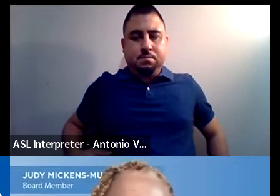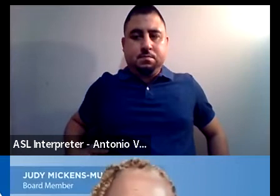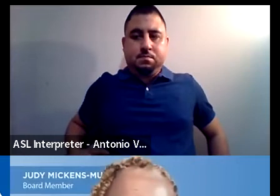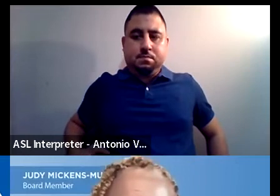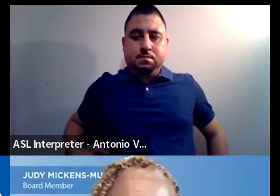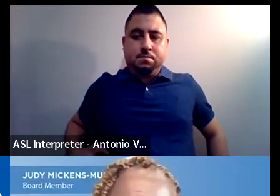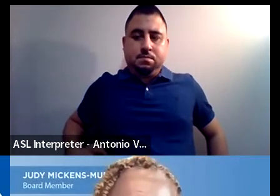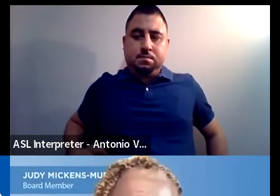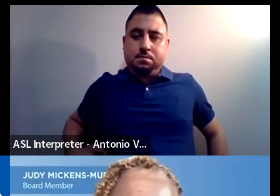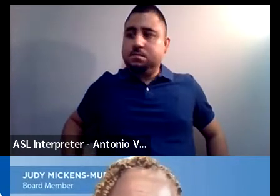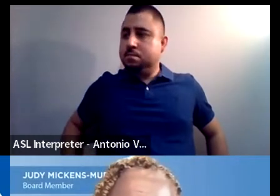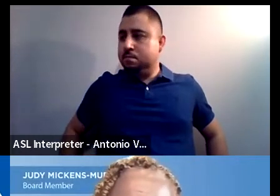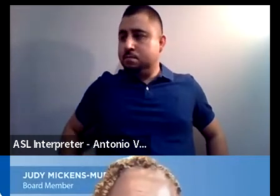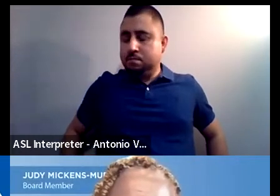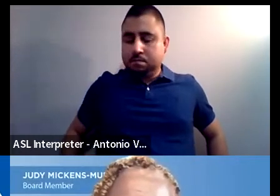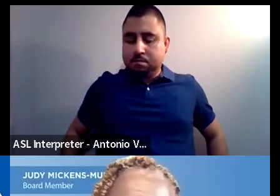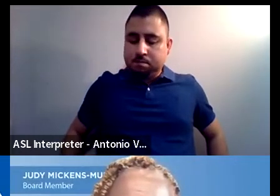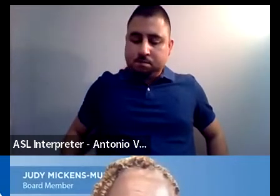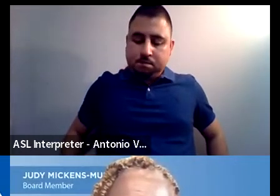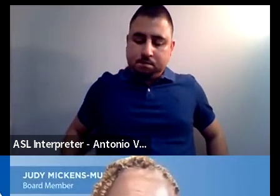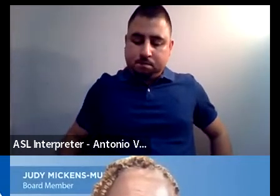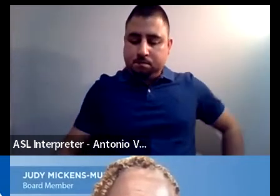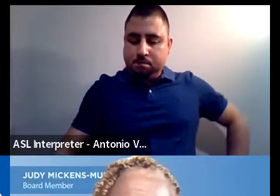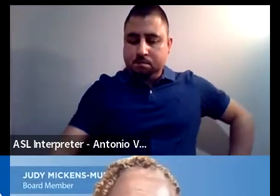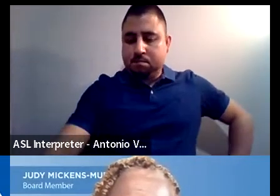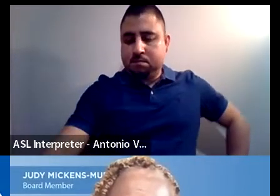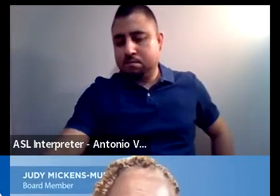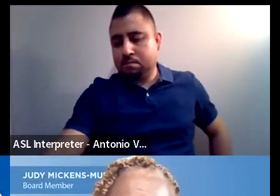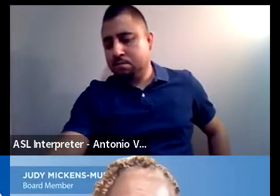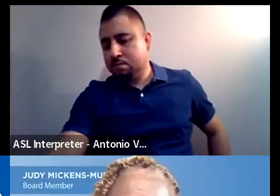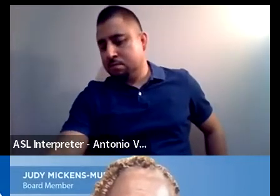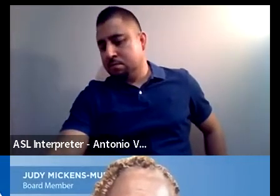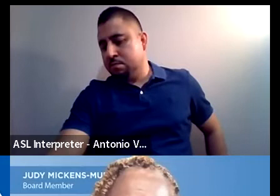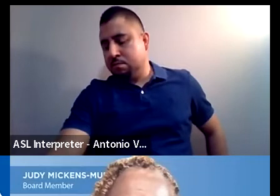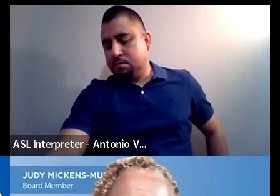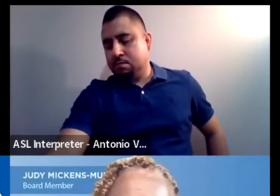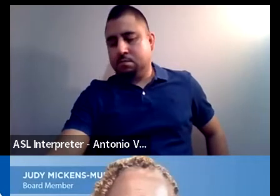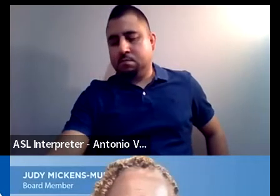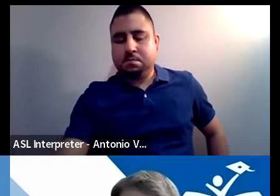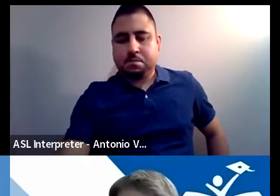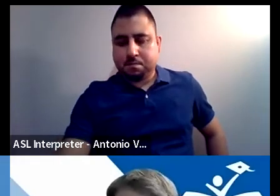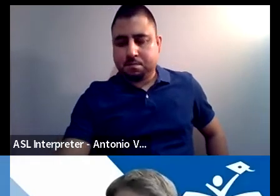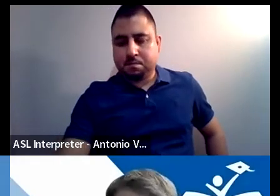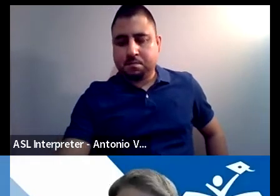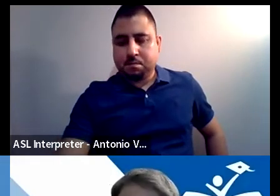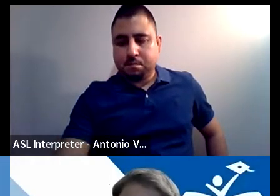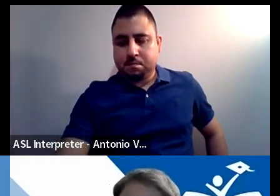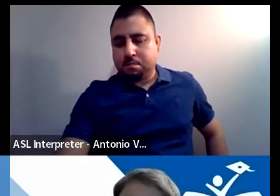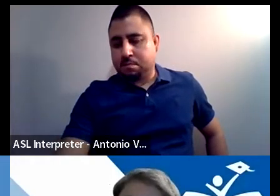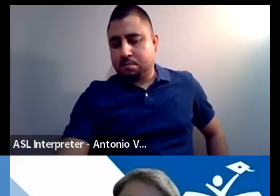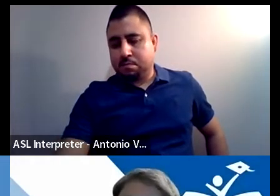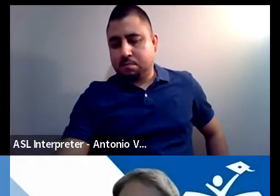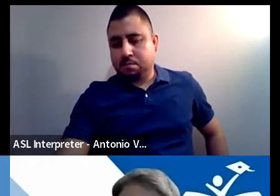ha tenido, él me han dicho de que está bajo un poquito por lo de la pandemia y todo, tiene un bajo rendimiento en la escuela, pero yo